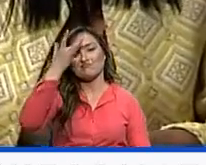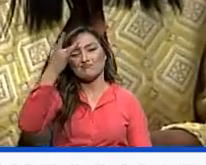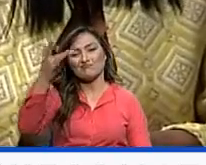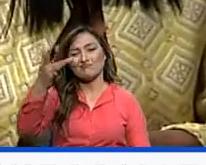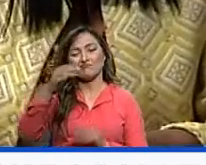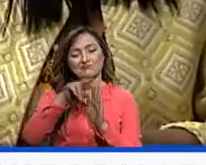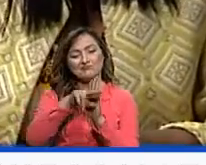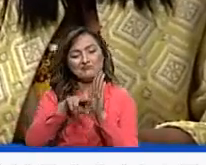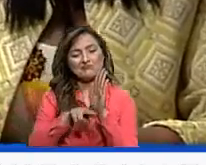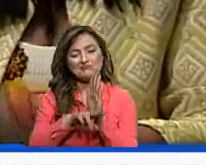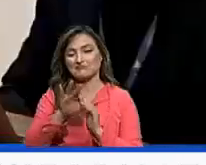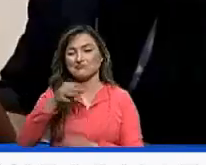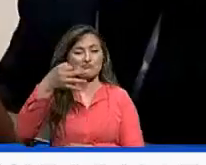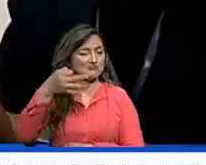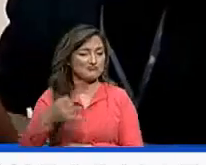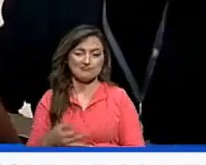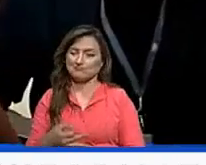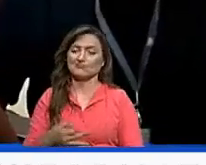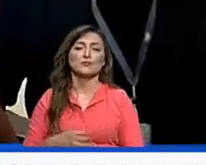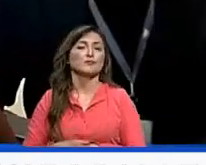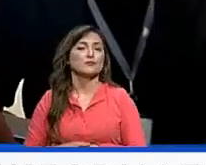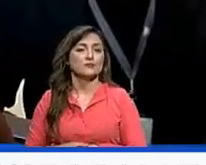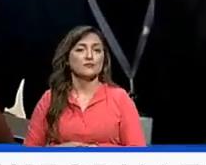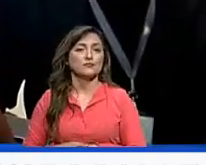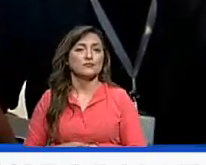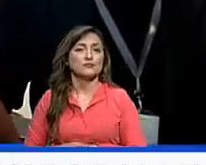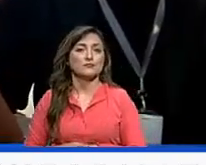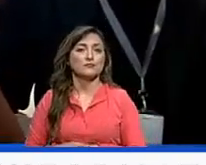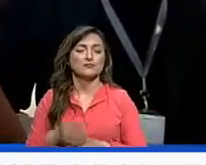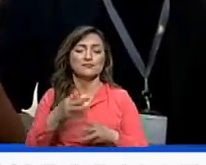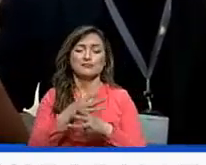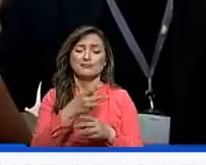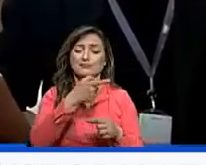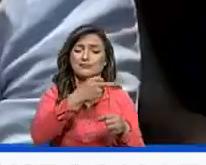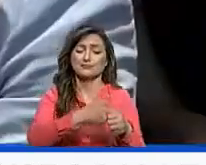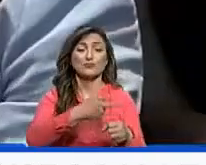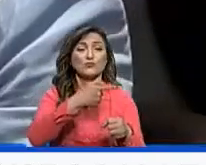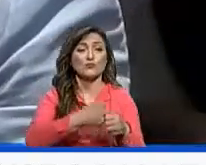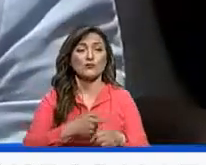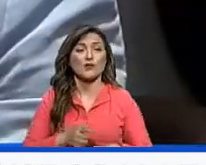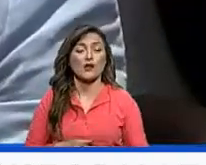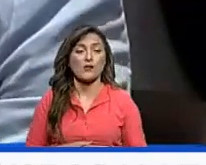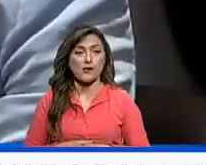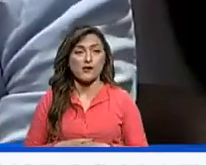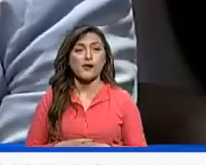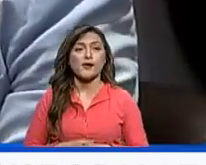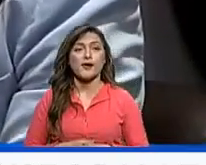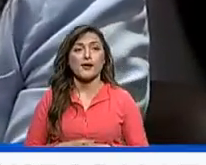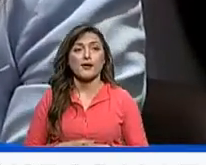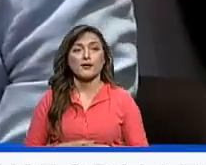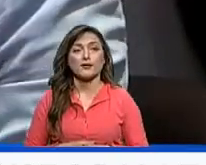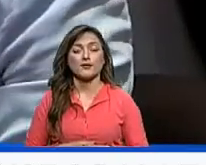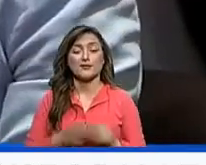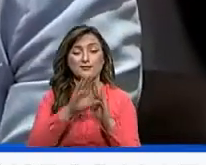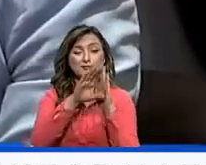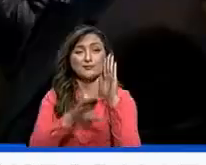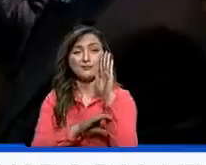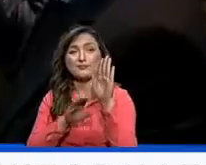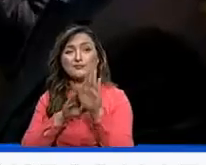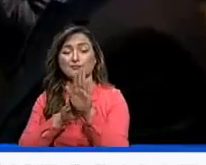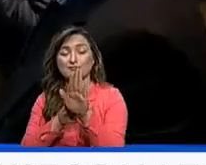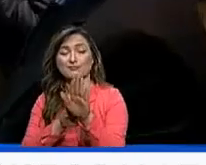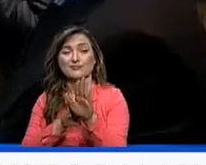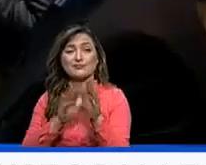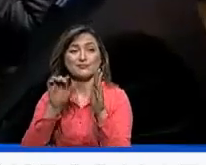de ley. Eso sí, tiene que pues estar enfocado en materias, dividido en materias, es decir, por un lado lo laboral y por otro lado pues